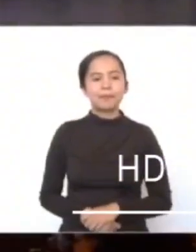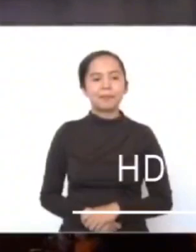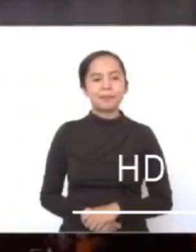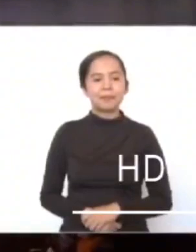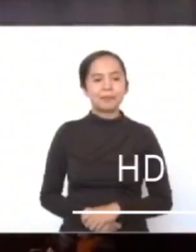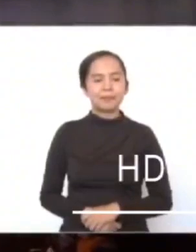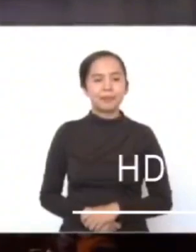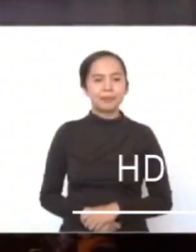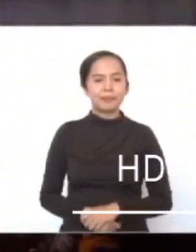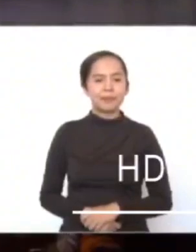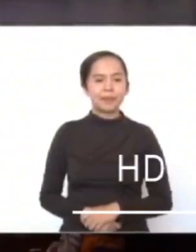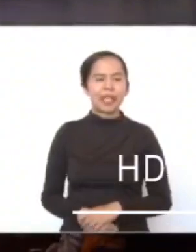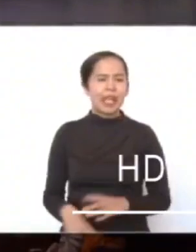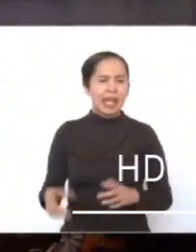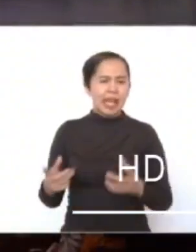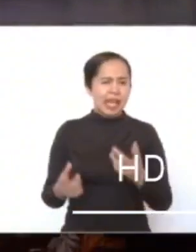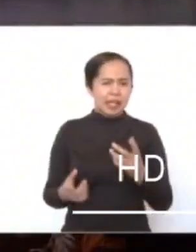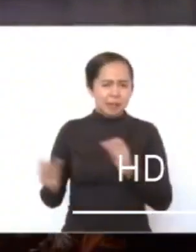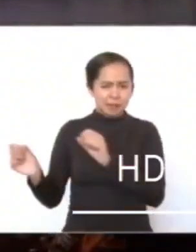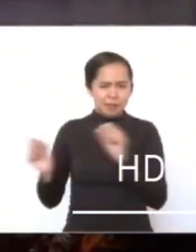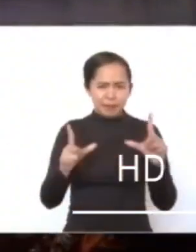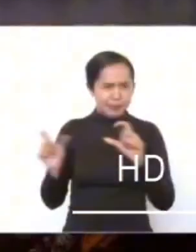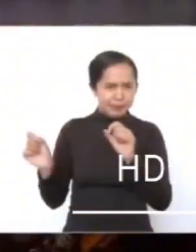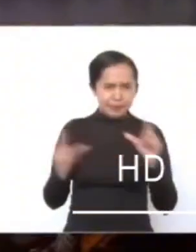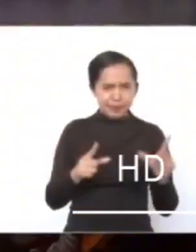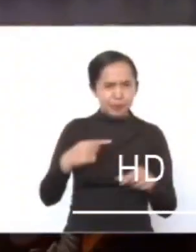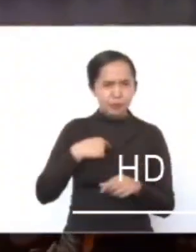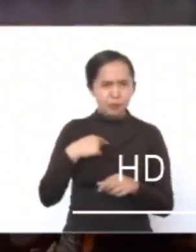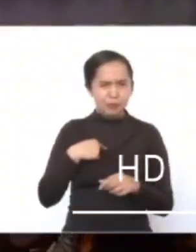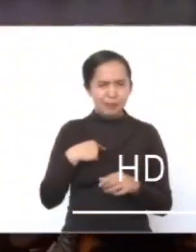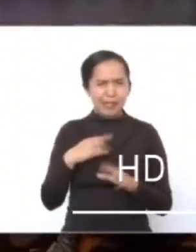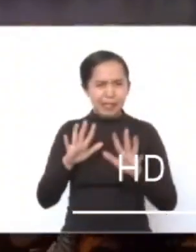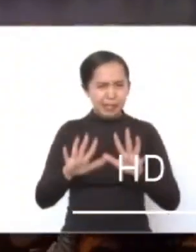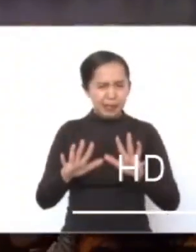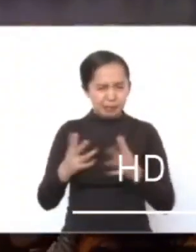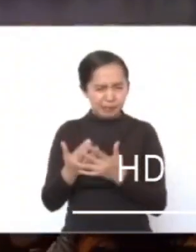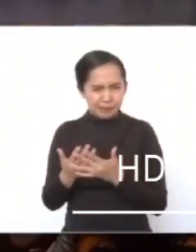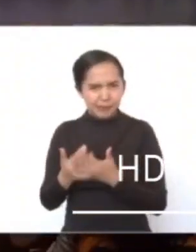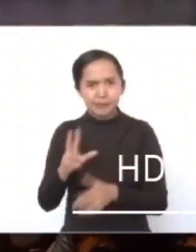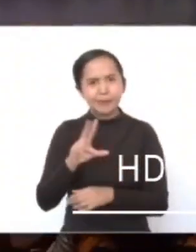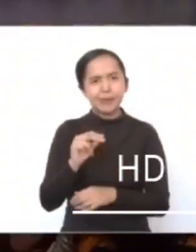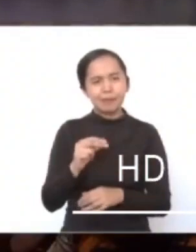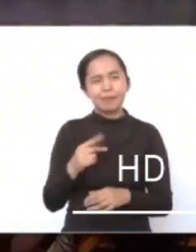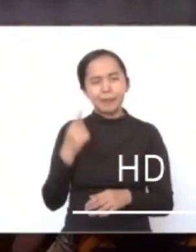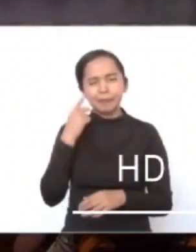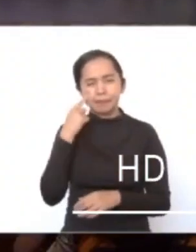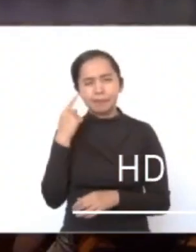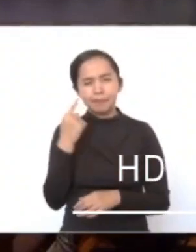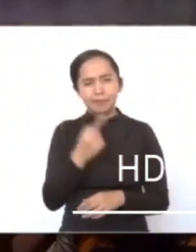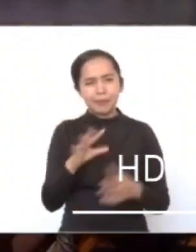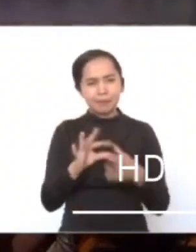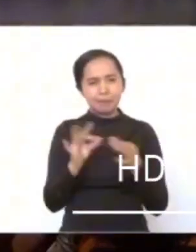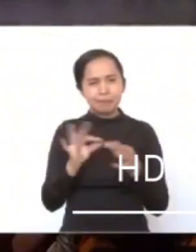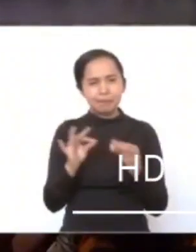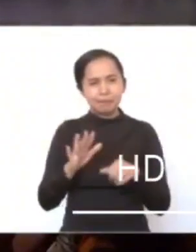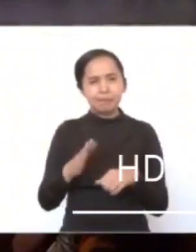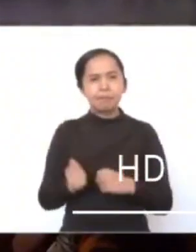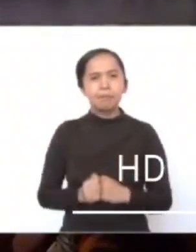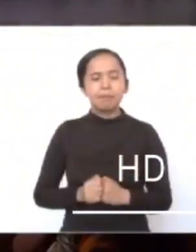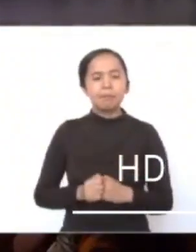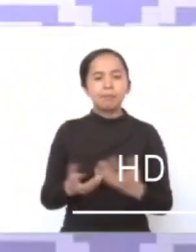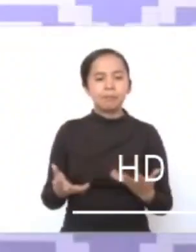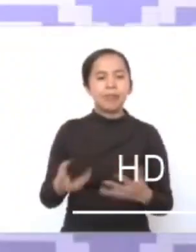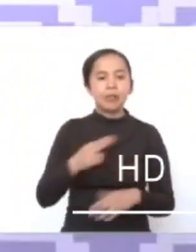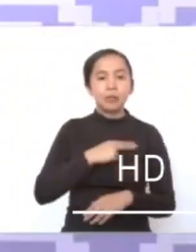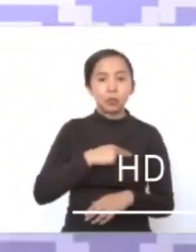No me voy a detener en unas láminas que van a pasar en cuanto a la formación continua, la capacitación